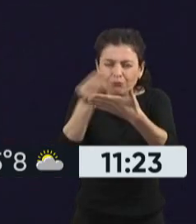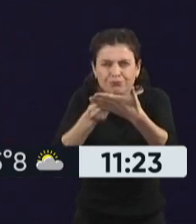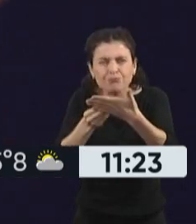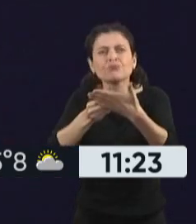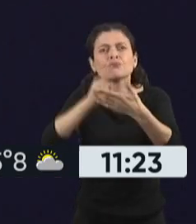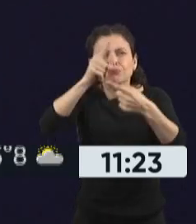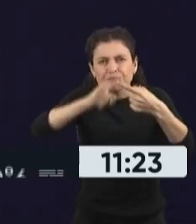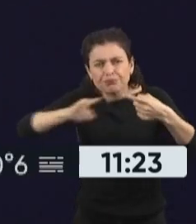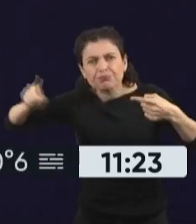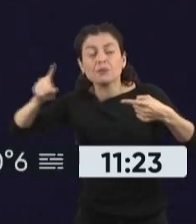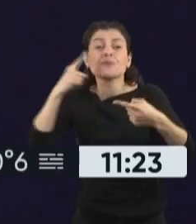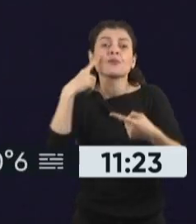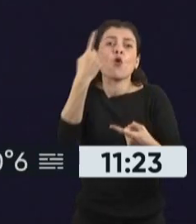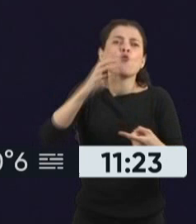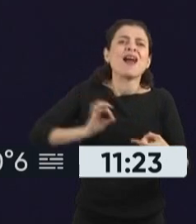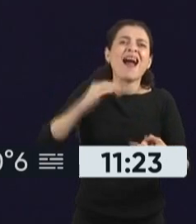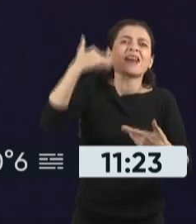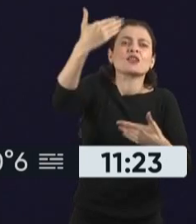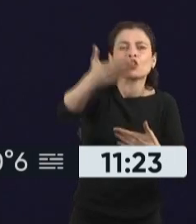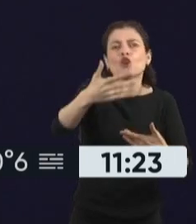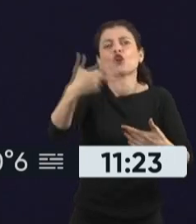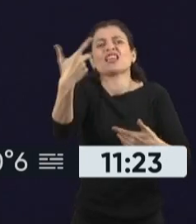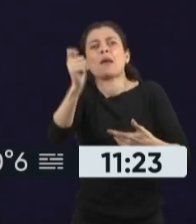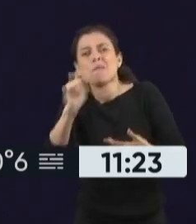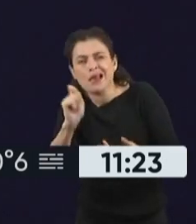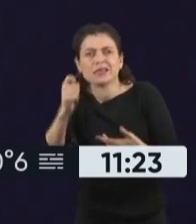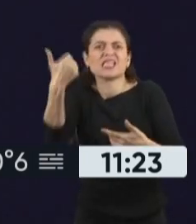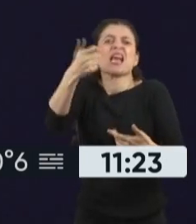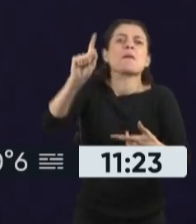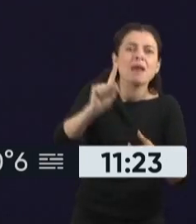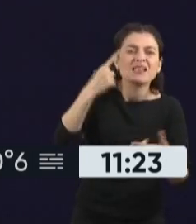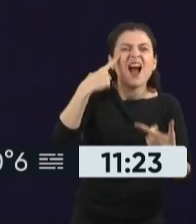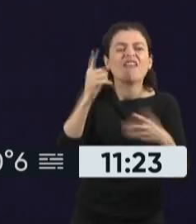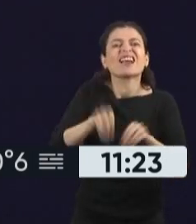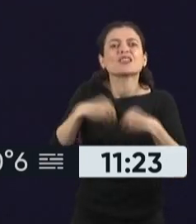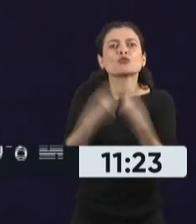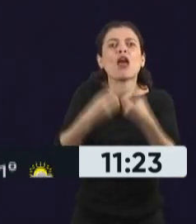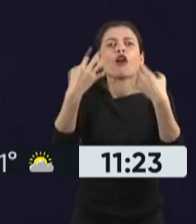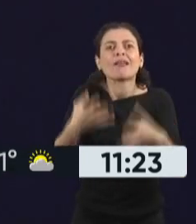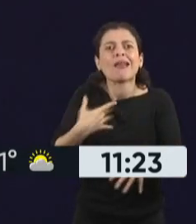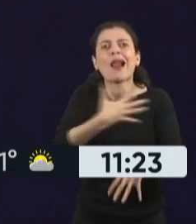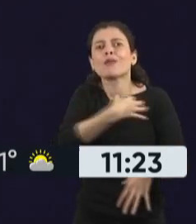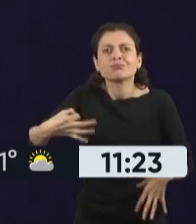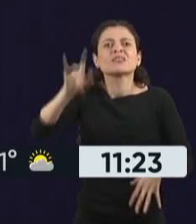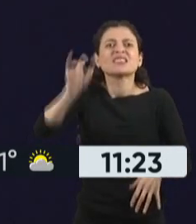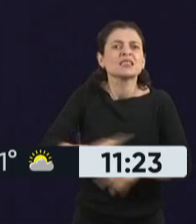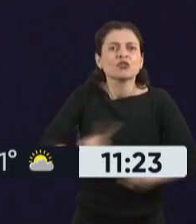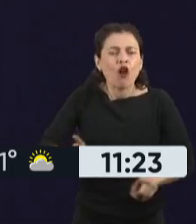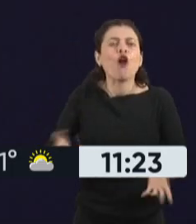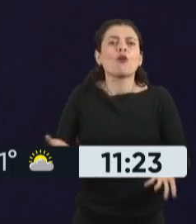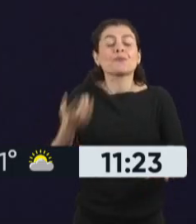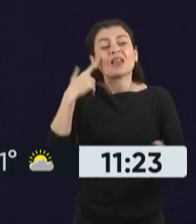o 4, 5, 6, o 10, o un año, veremos si tuvimos o no tuvimos razón, pero efectivamente es en lo que creemos, es lo que estamos